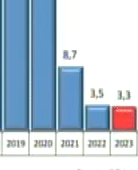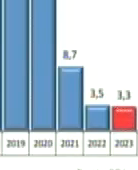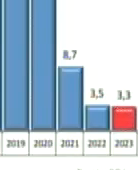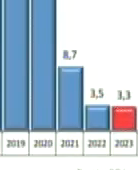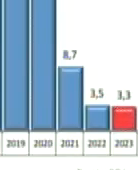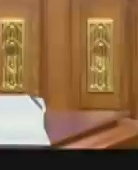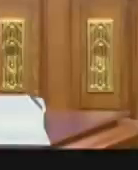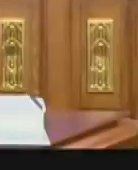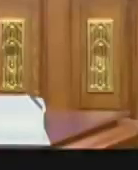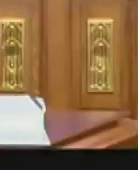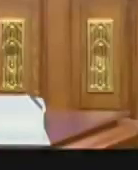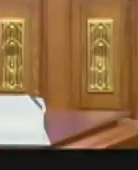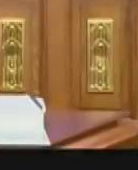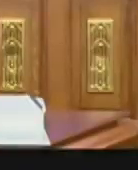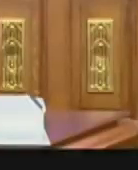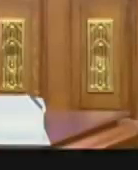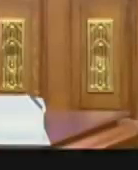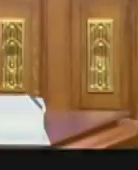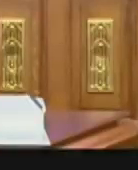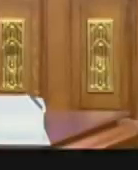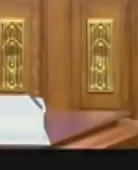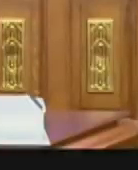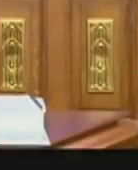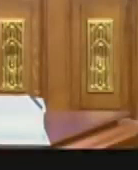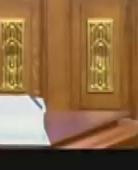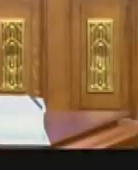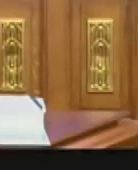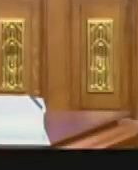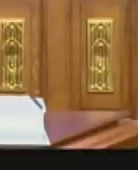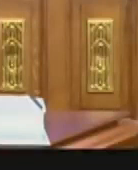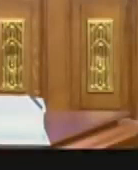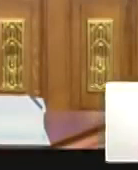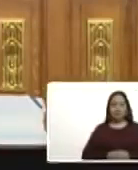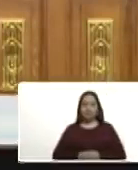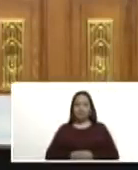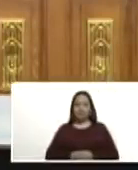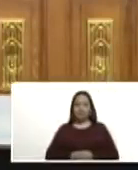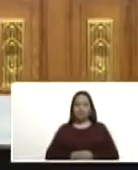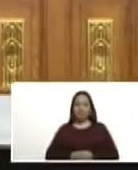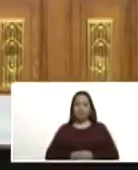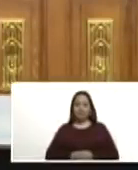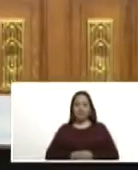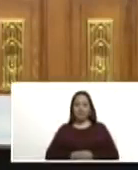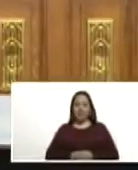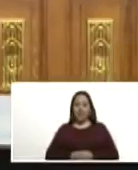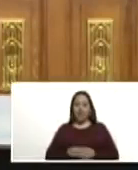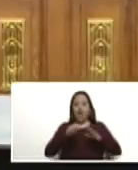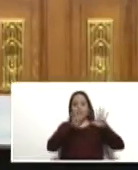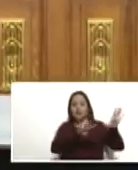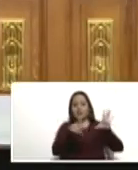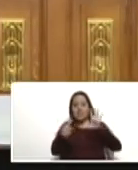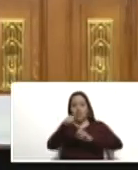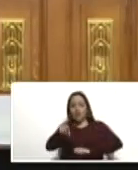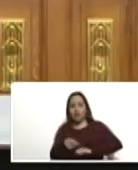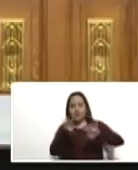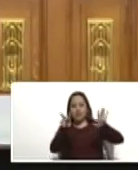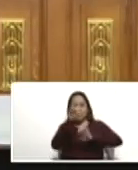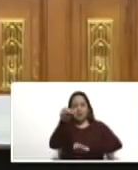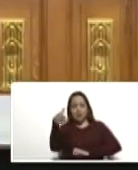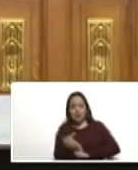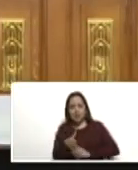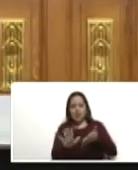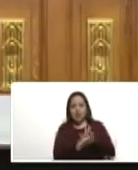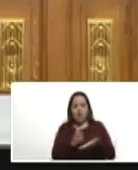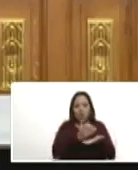rotular sus titulares abastecimiento del 96.7 por